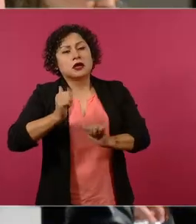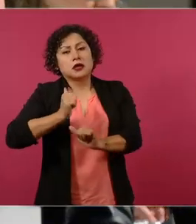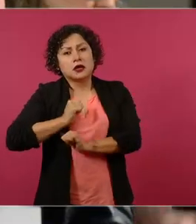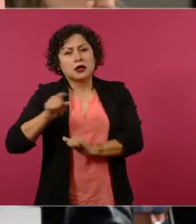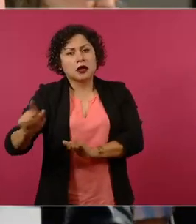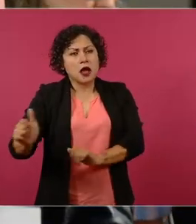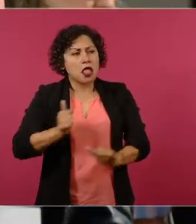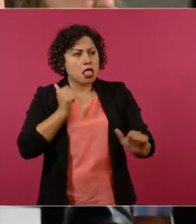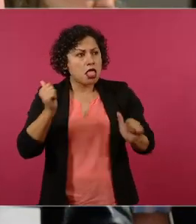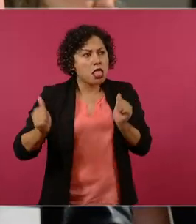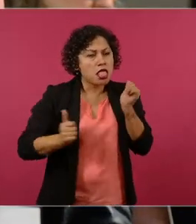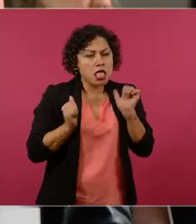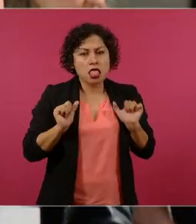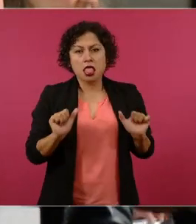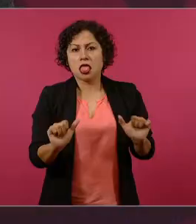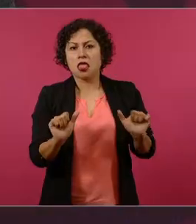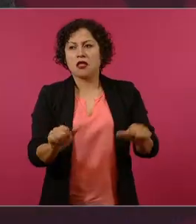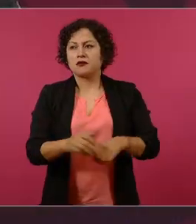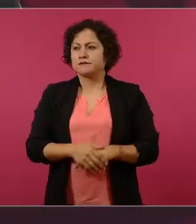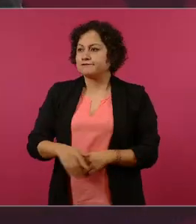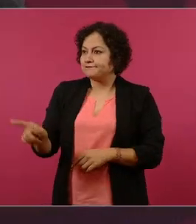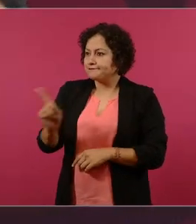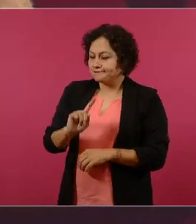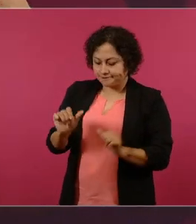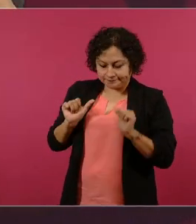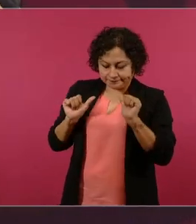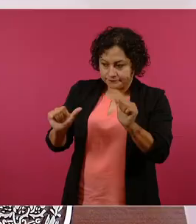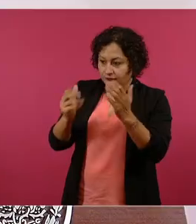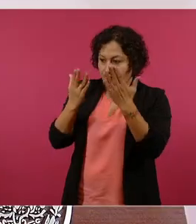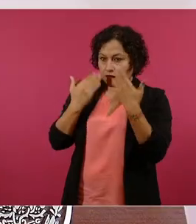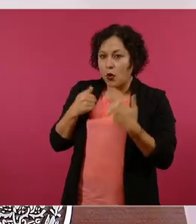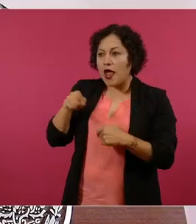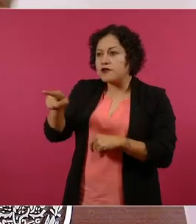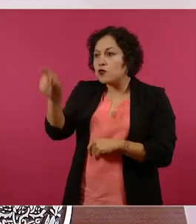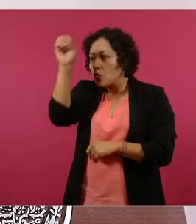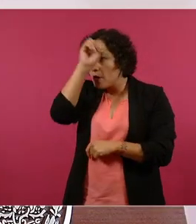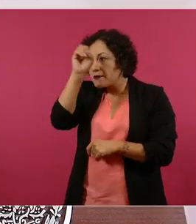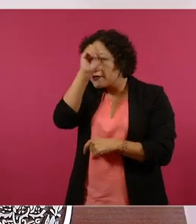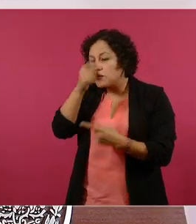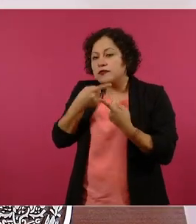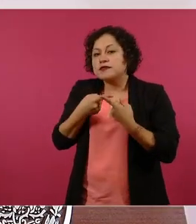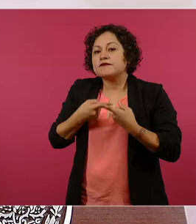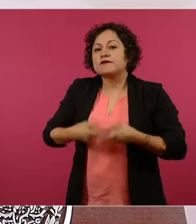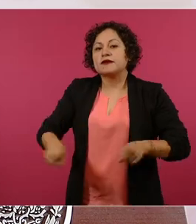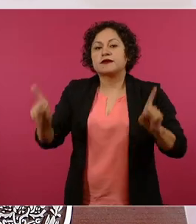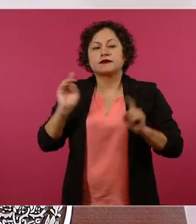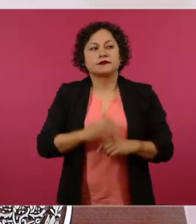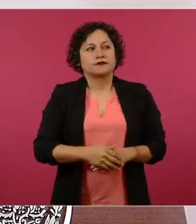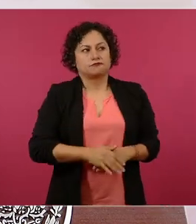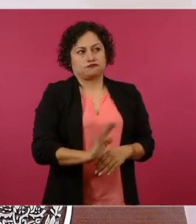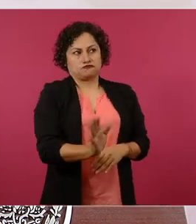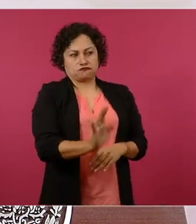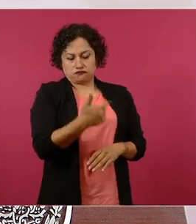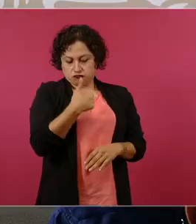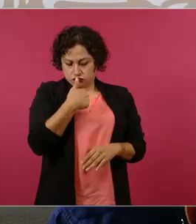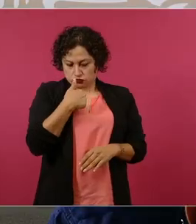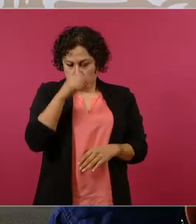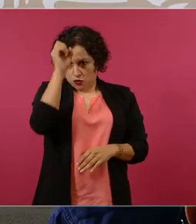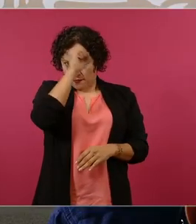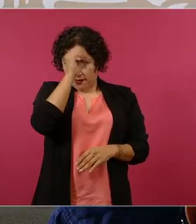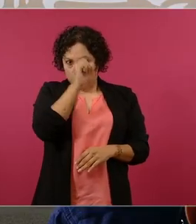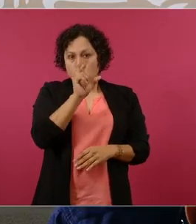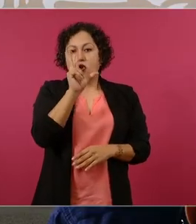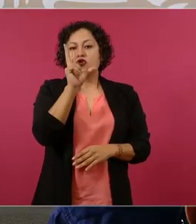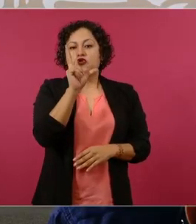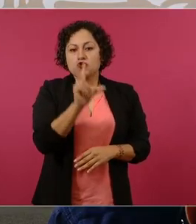ahorita no hay impunidad lo contrario no no yo no pienso lo contrario son